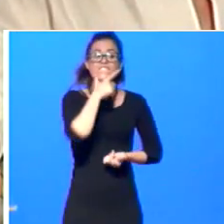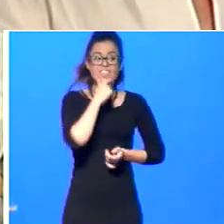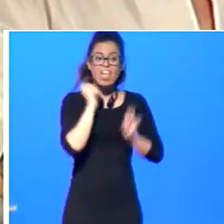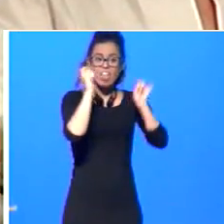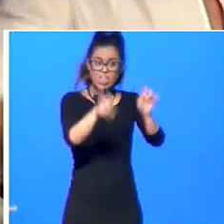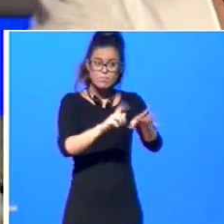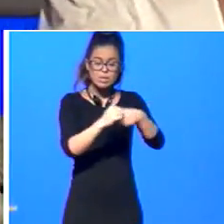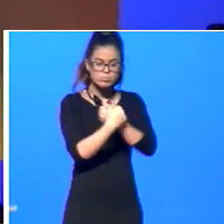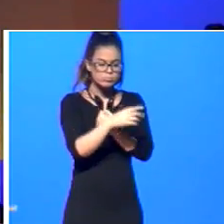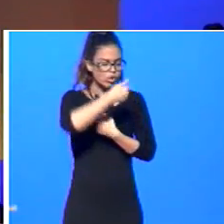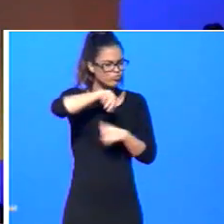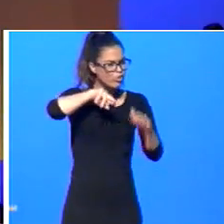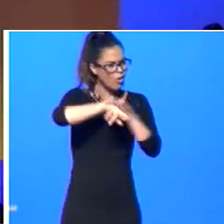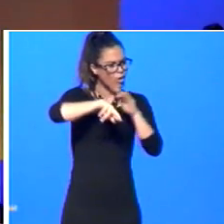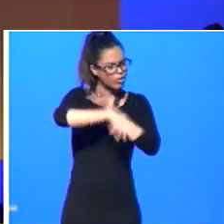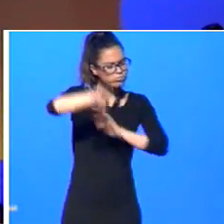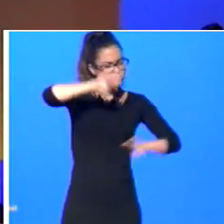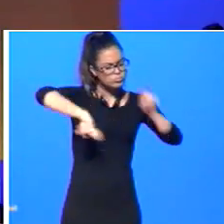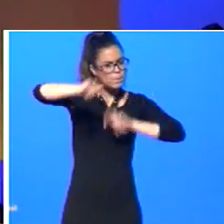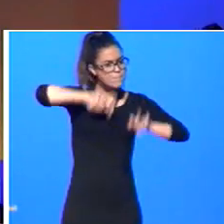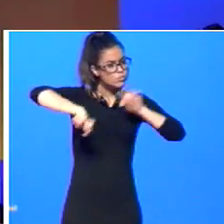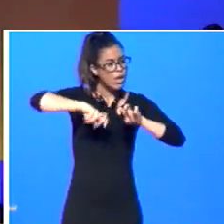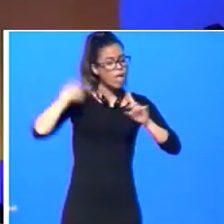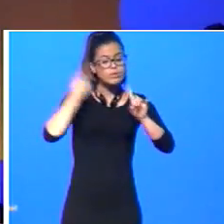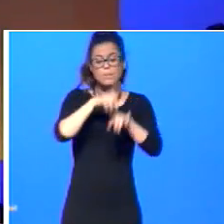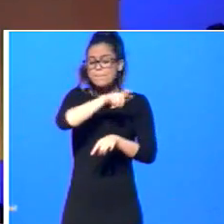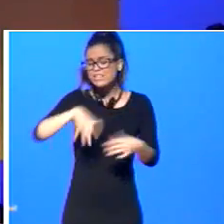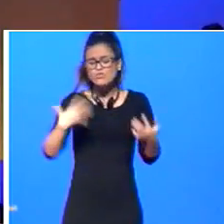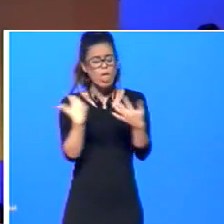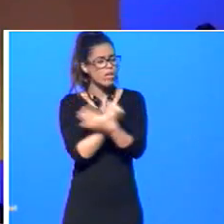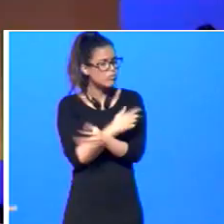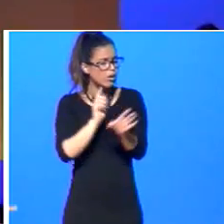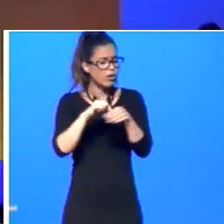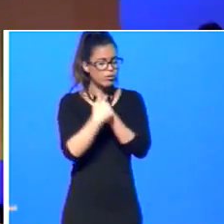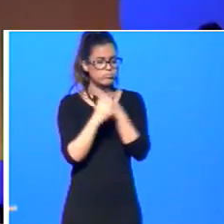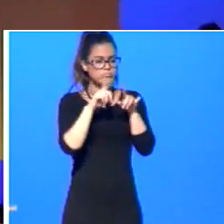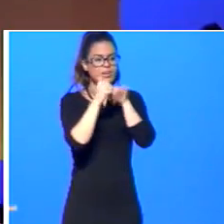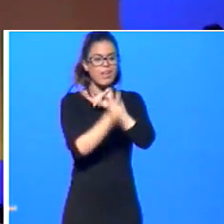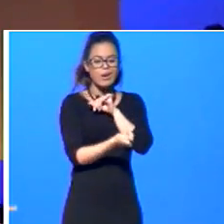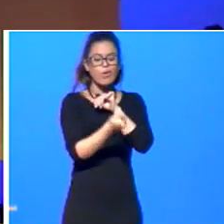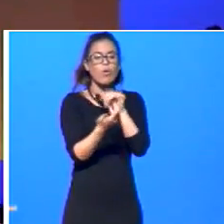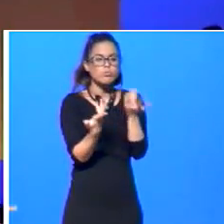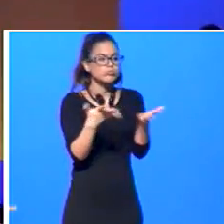pongan los medios para que todo el alumnado participe y se consigan logros académicos y personales.